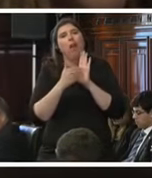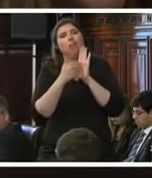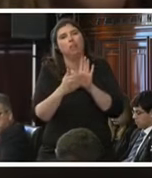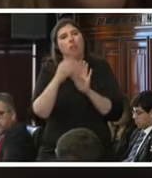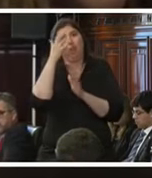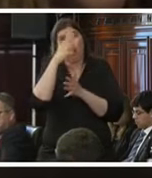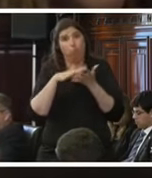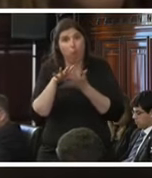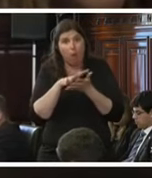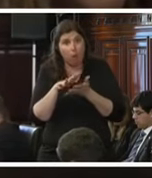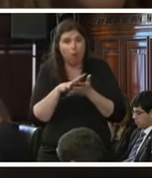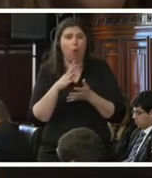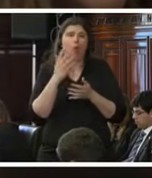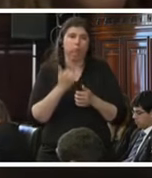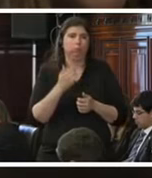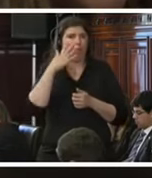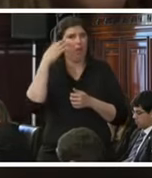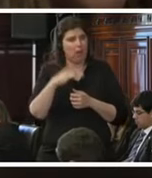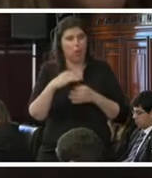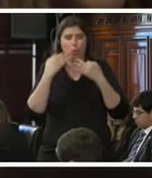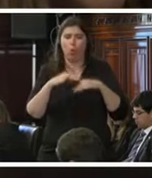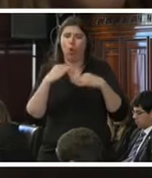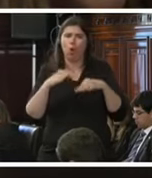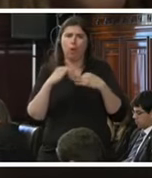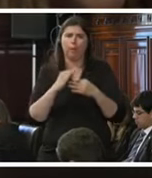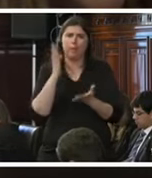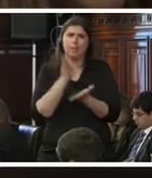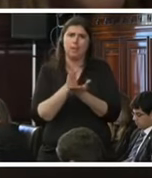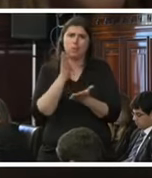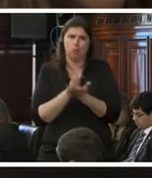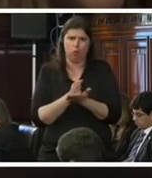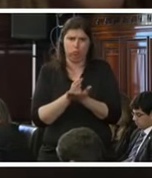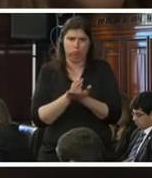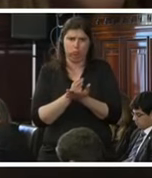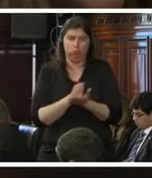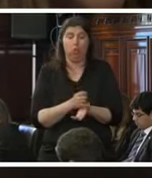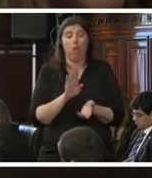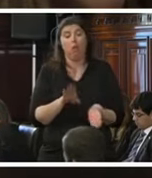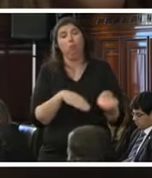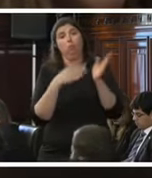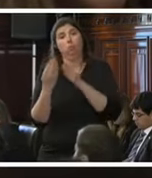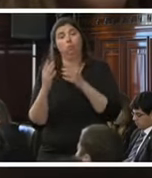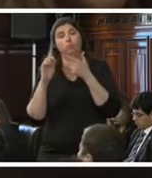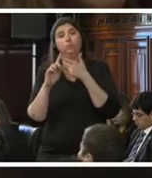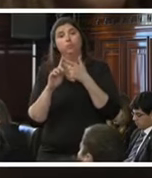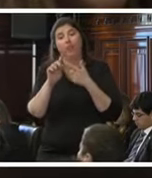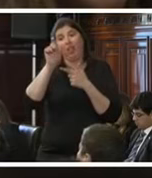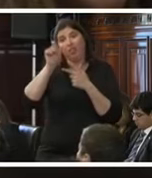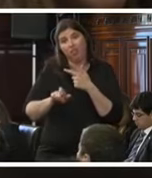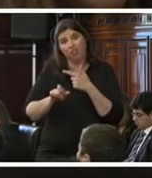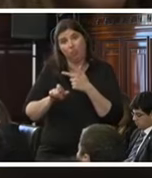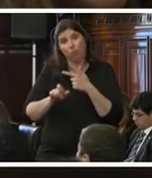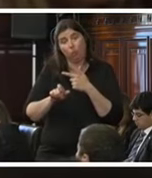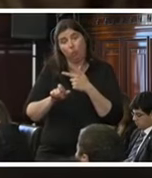que se va a aplicar una correcta sanción en base al debido proceso. Y por el otro lado, el individuo que solamente